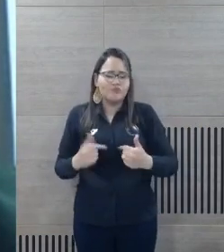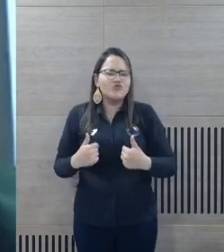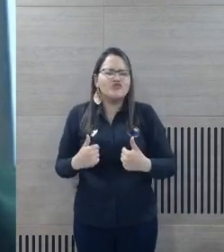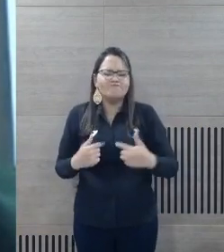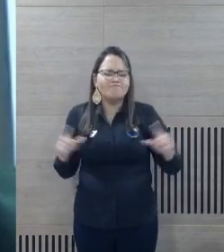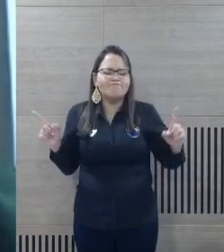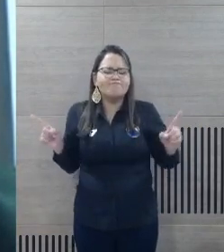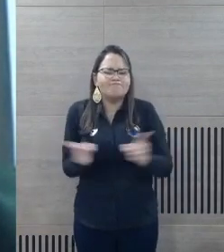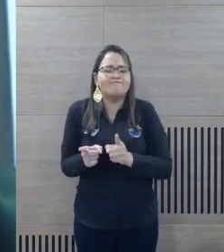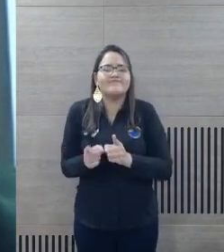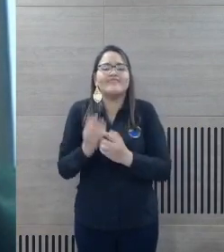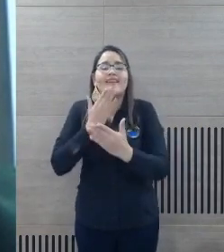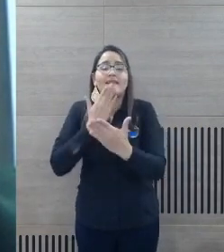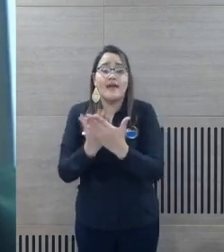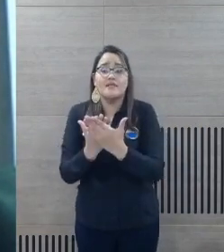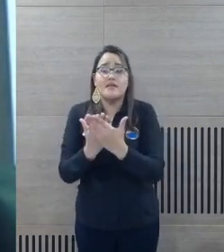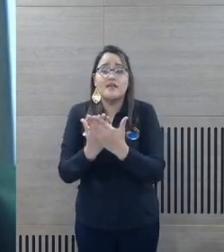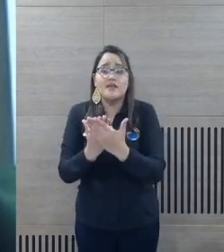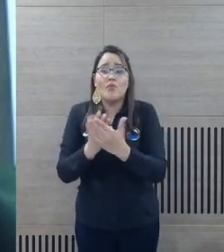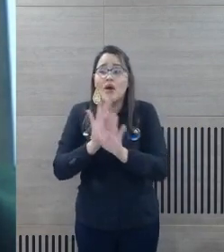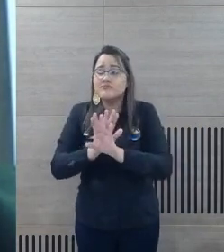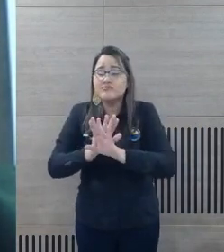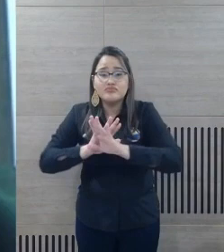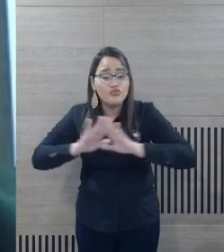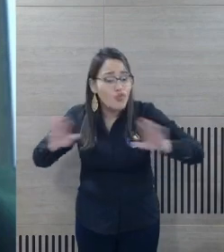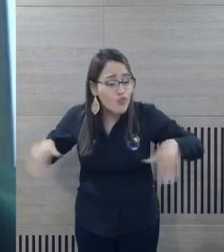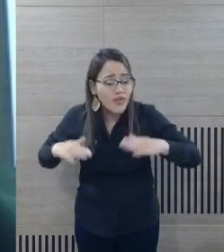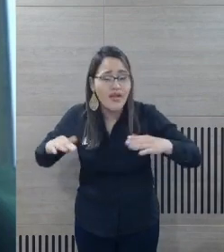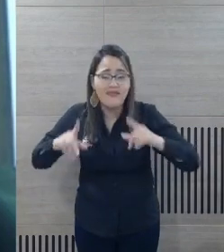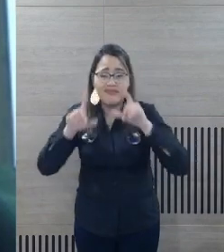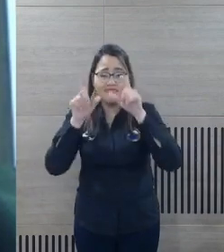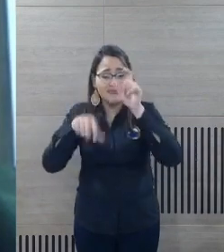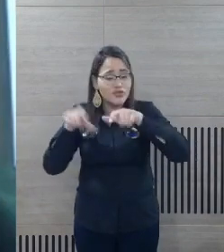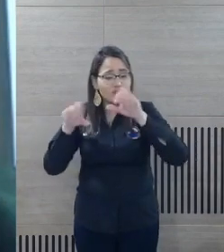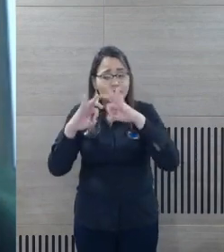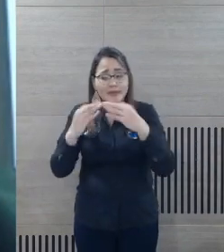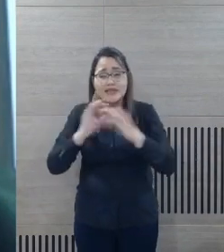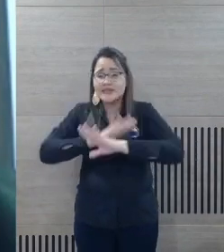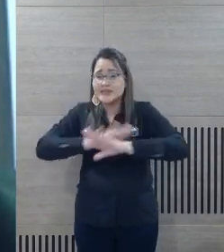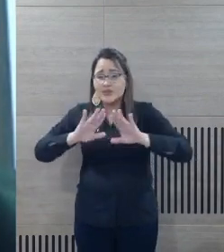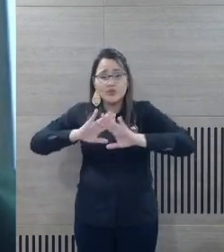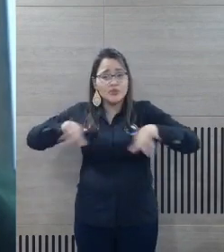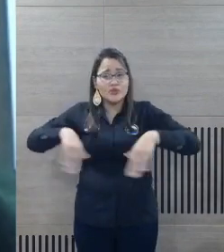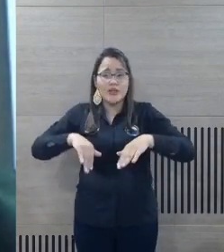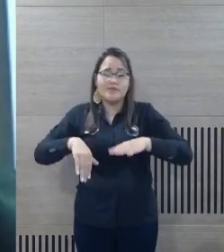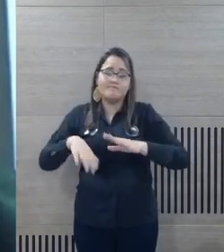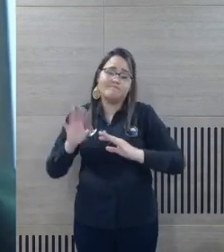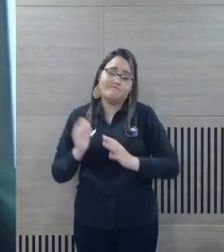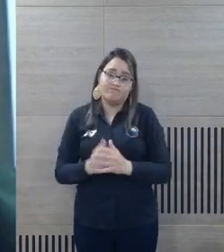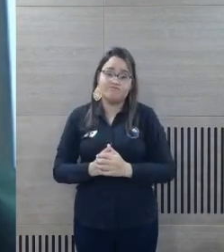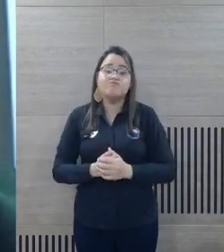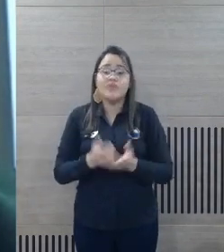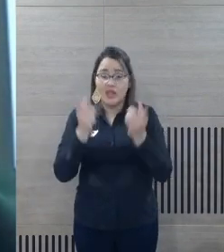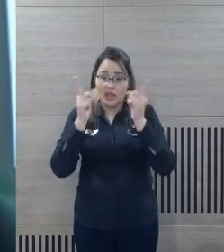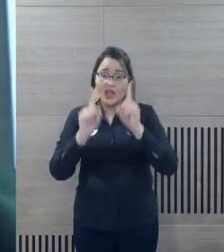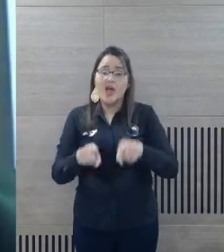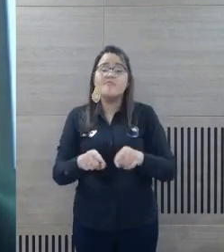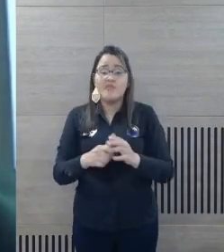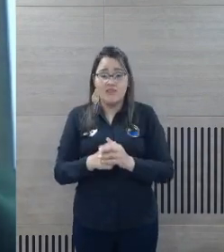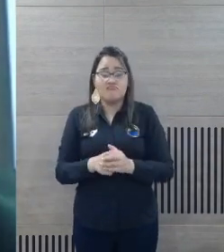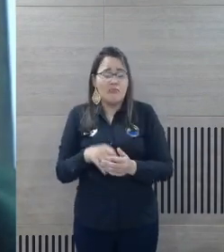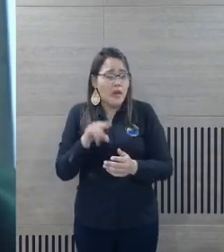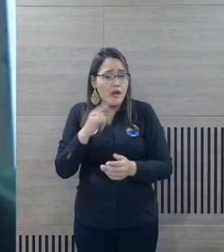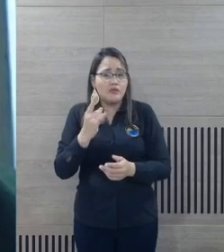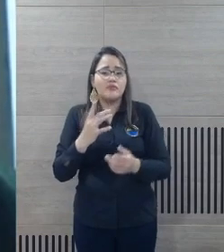compañeros que casi al completar sus estudios partieron de manera repentina y fugaz allá en donde está